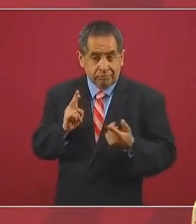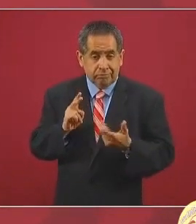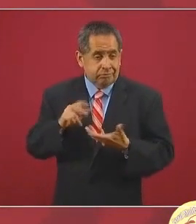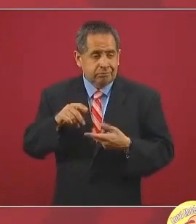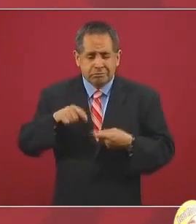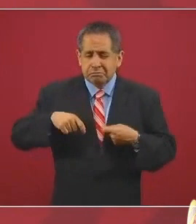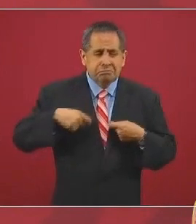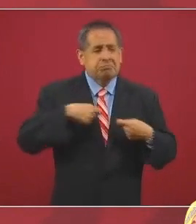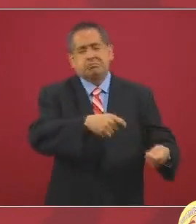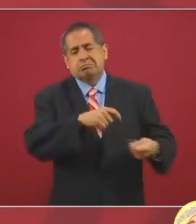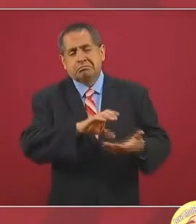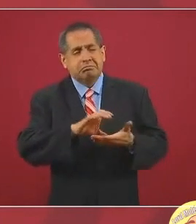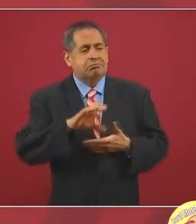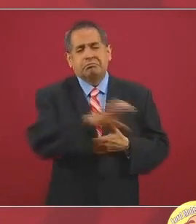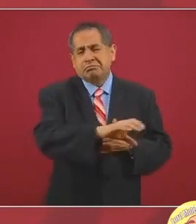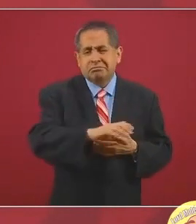entregó